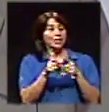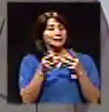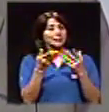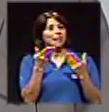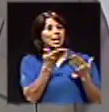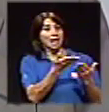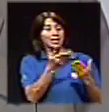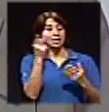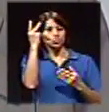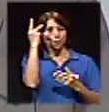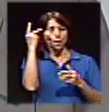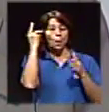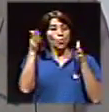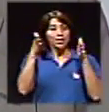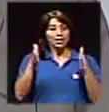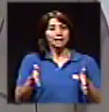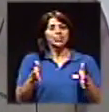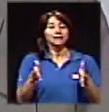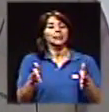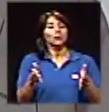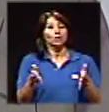es un político